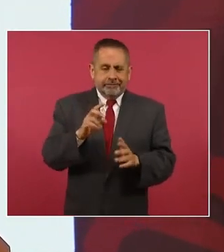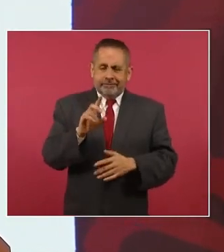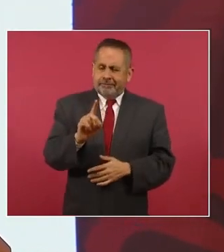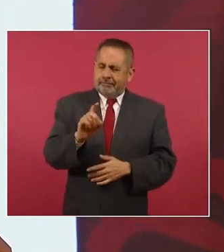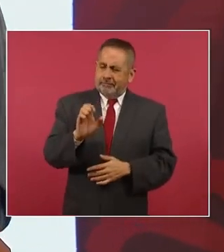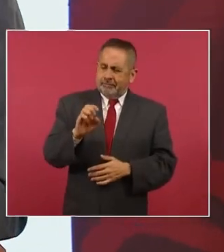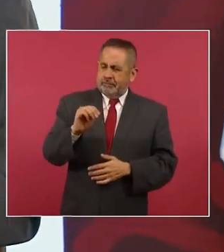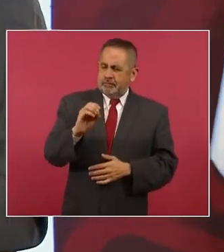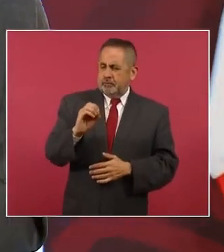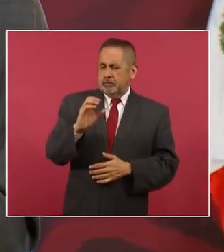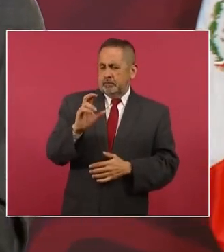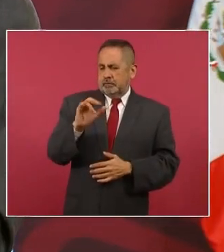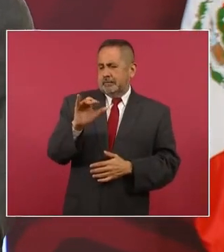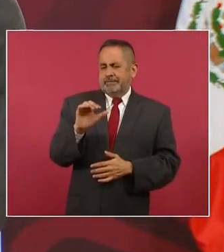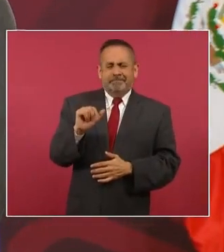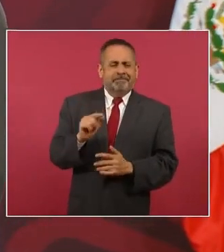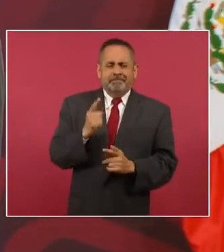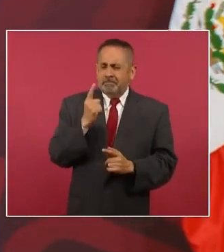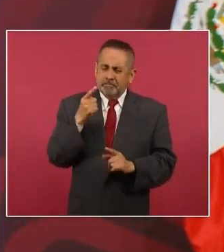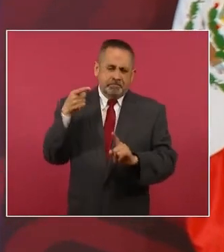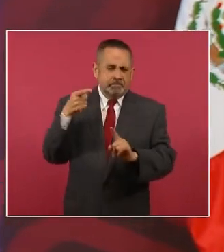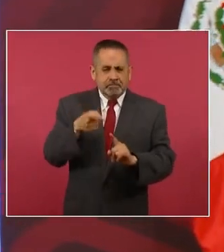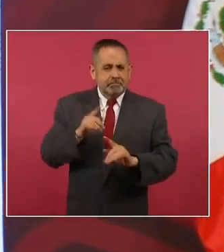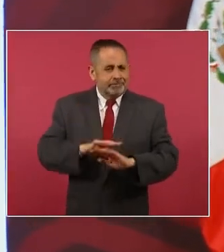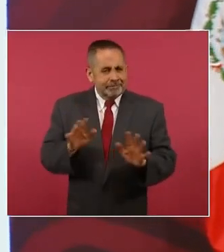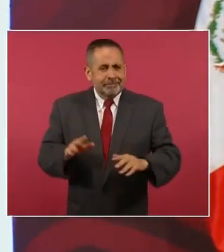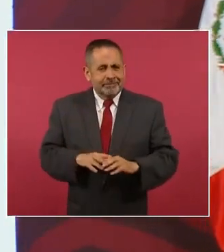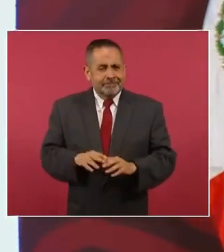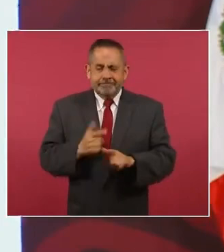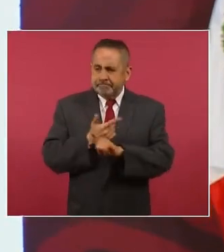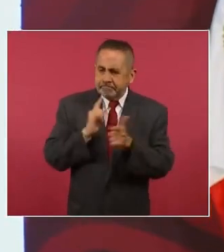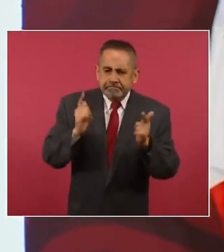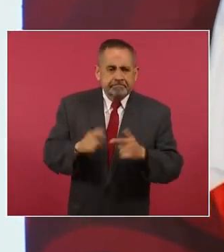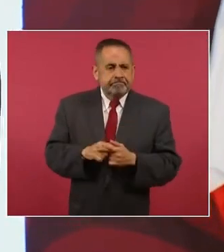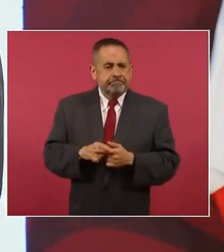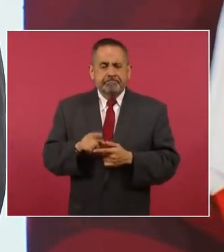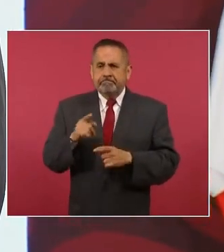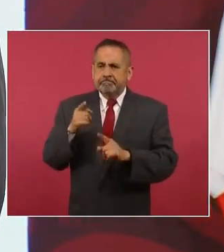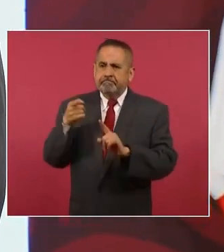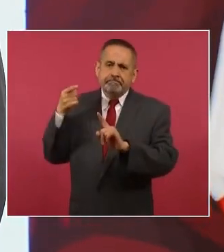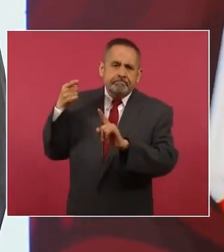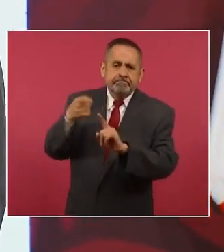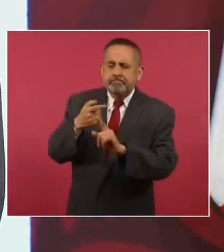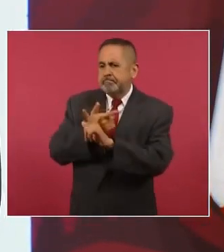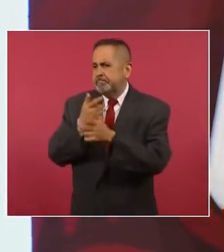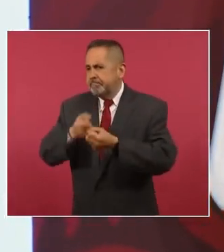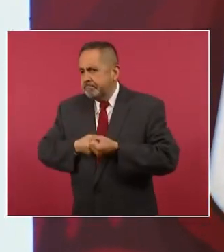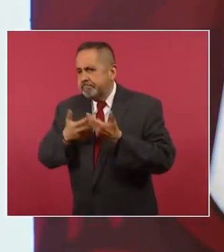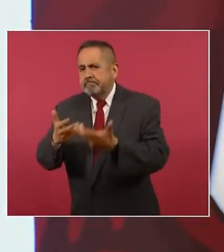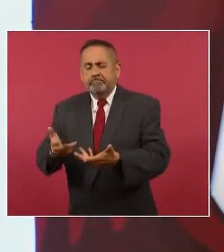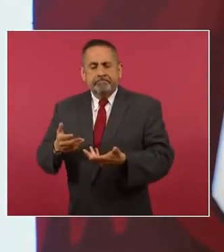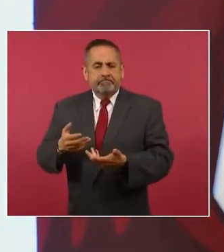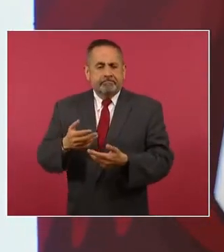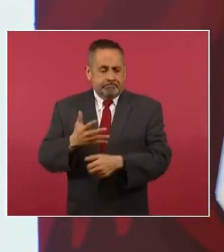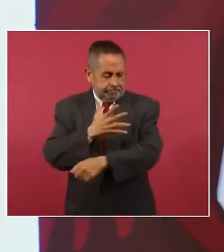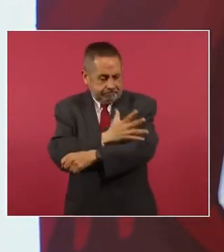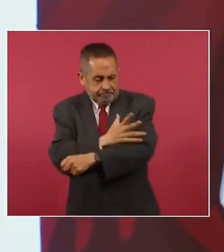Que sean afines a la libertad, a la democracia, a la